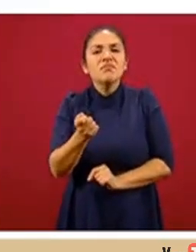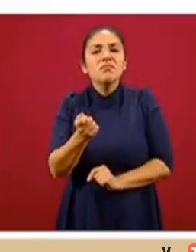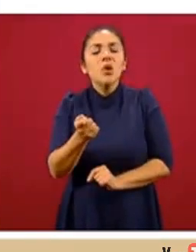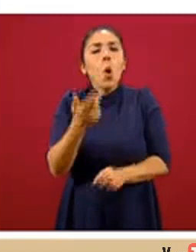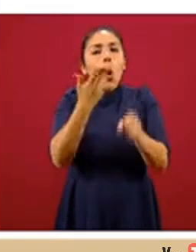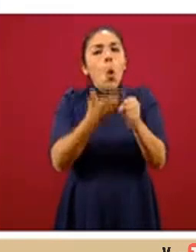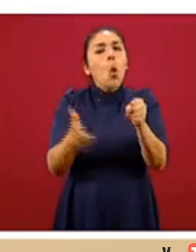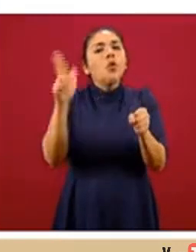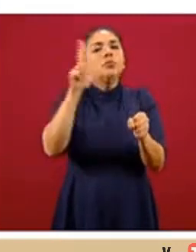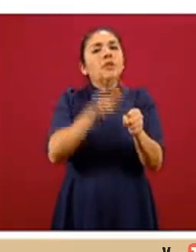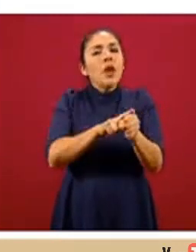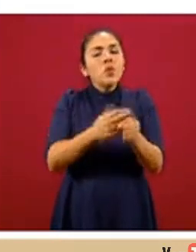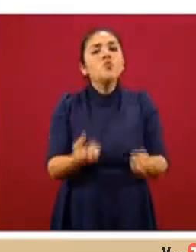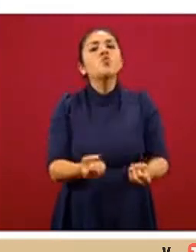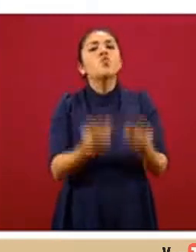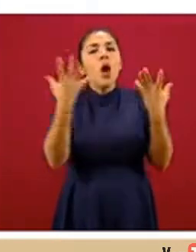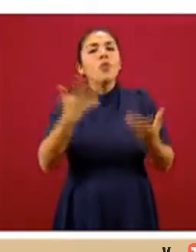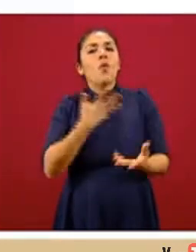hospitalaria